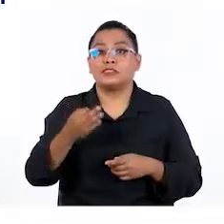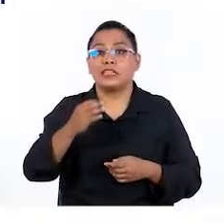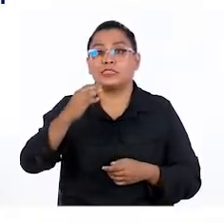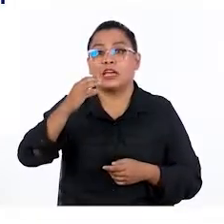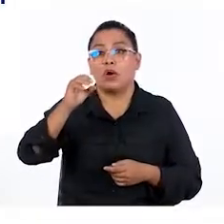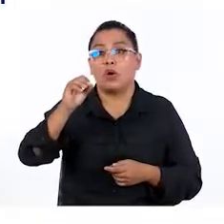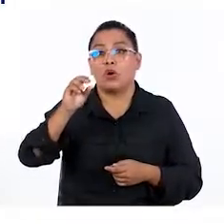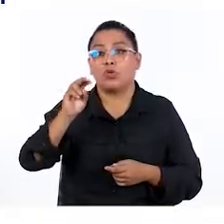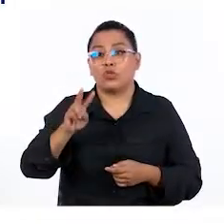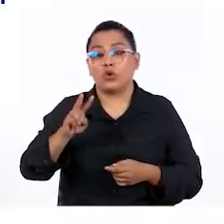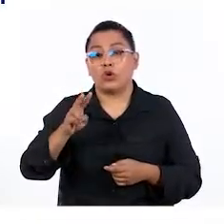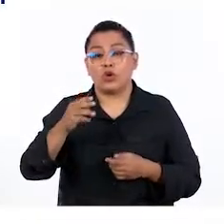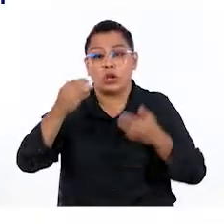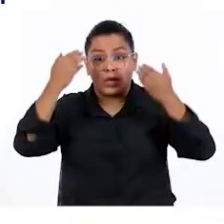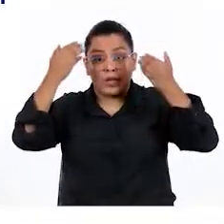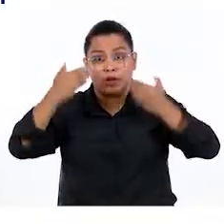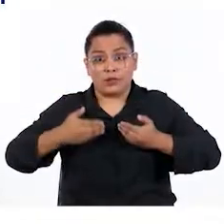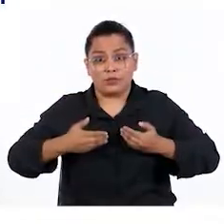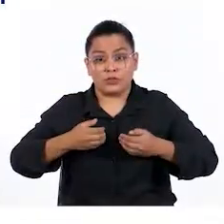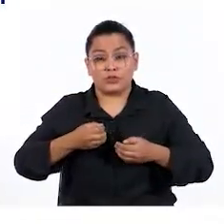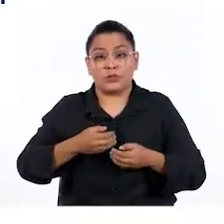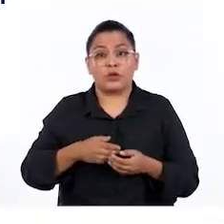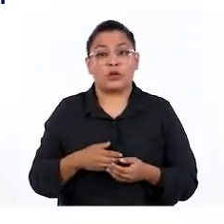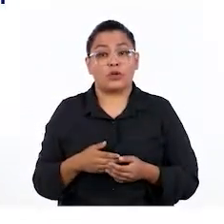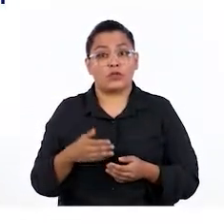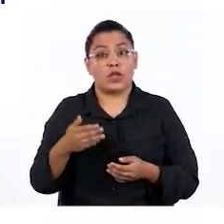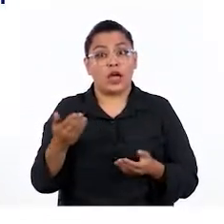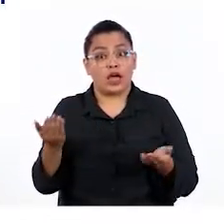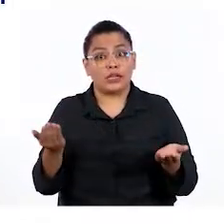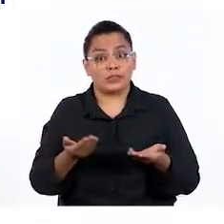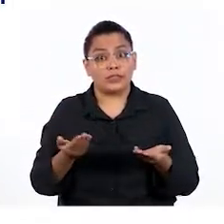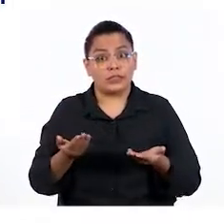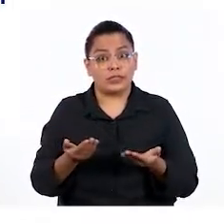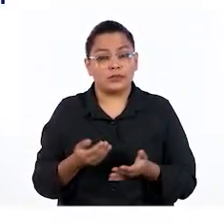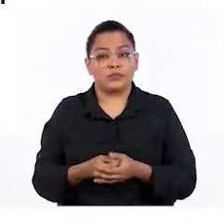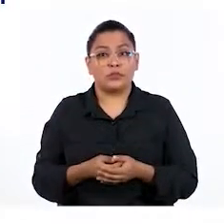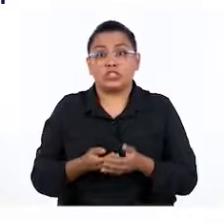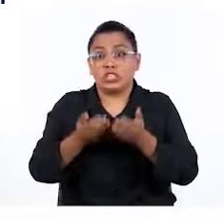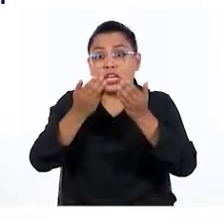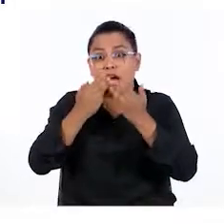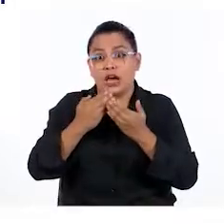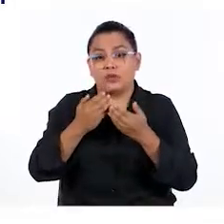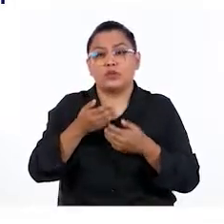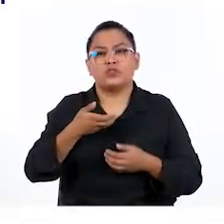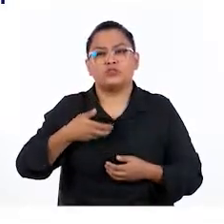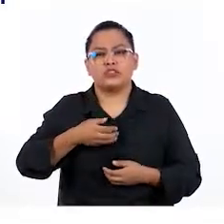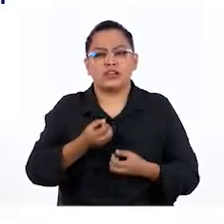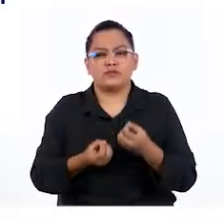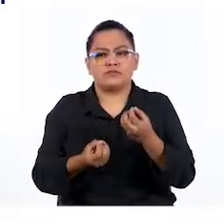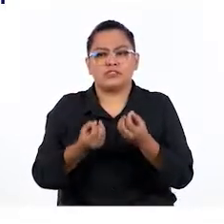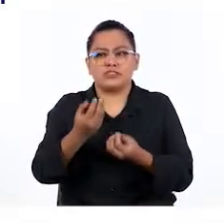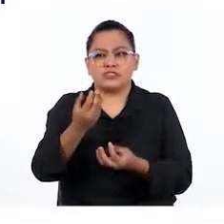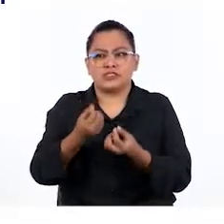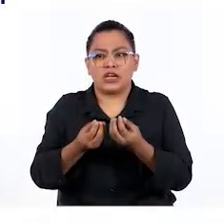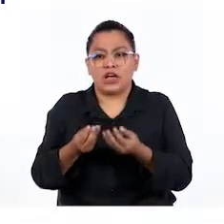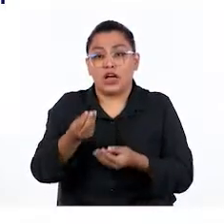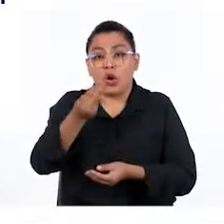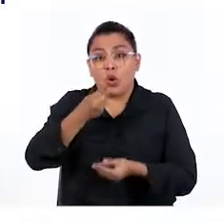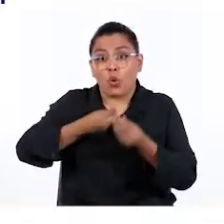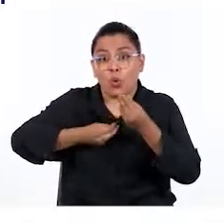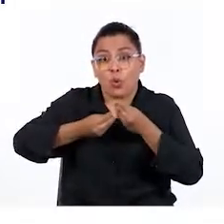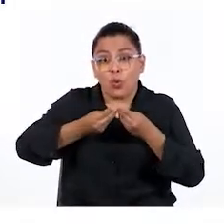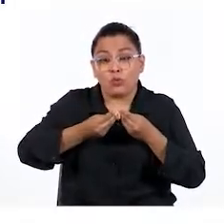CO2 que nosotros exhalamos y agua. Nosotros posteriormente les robamos ese azúcar para poder nosotros